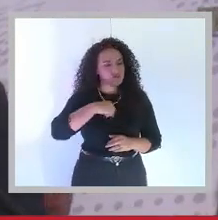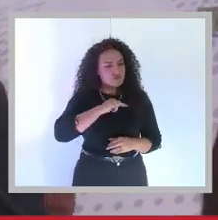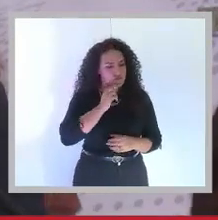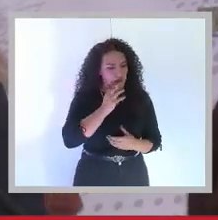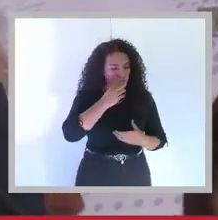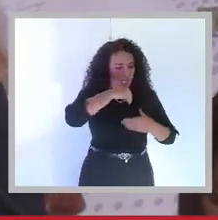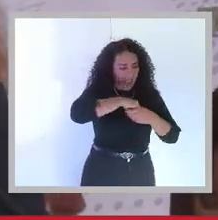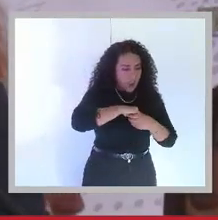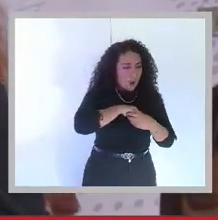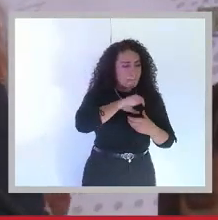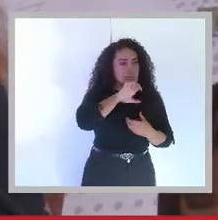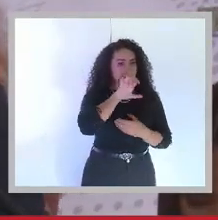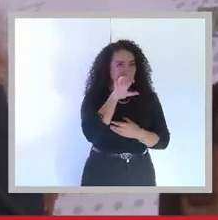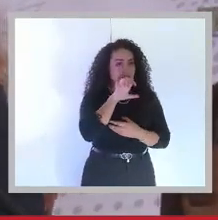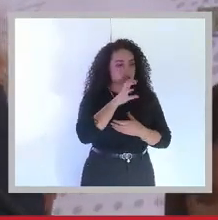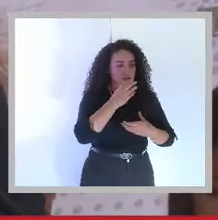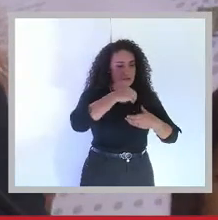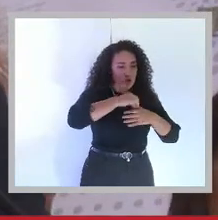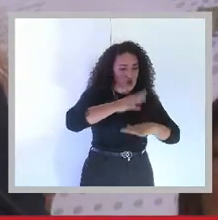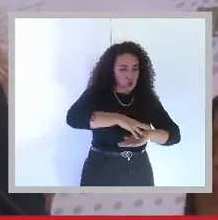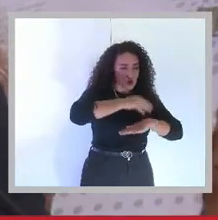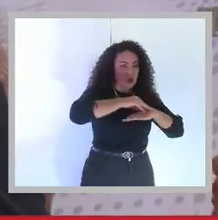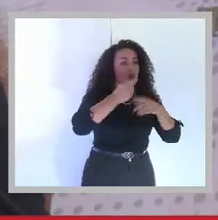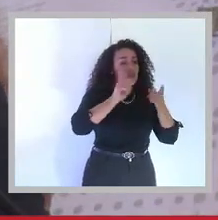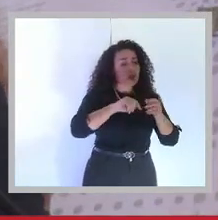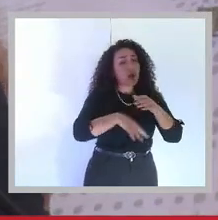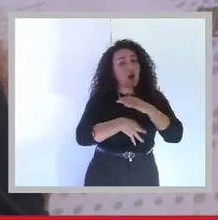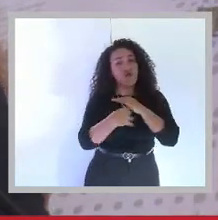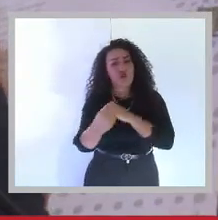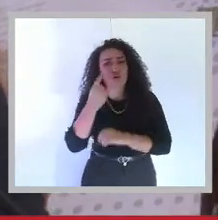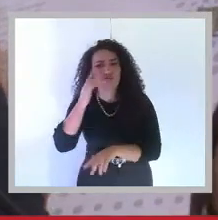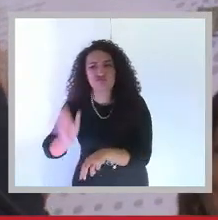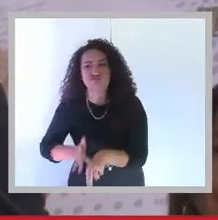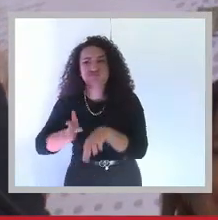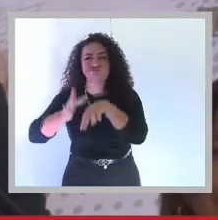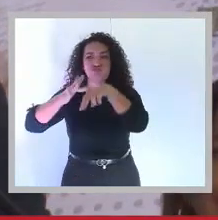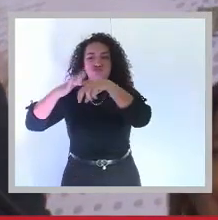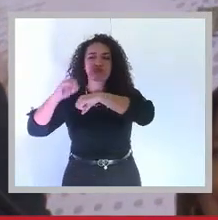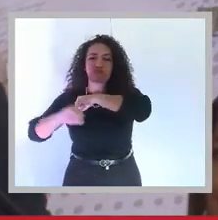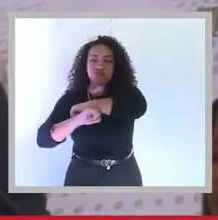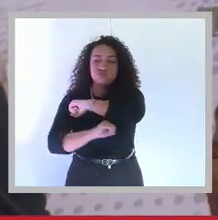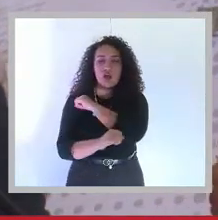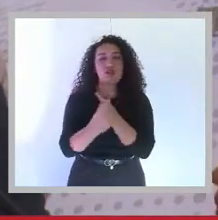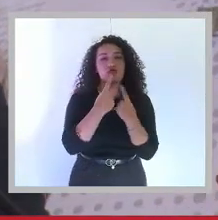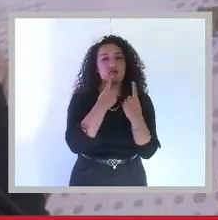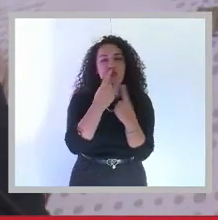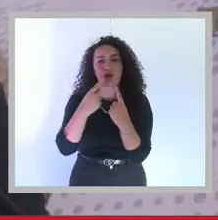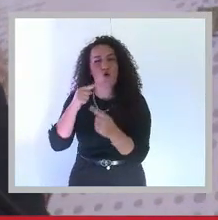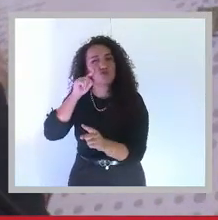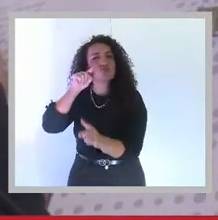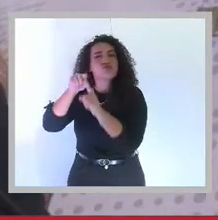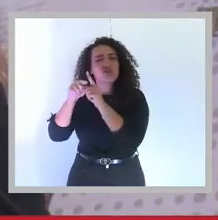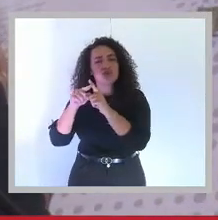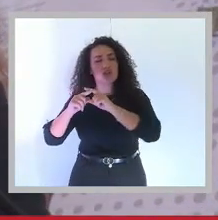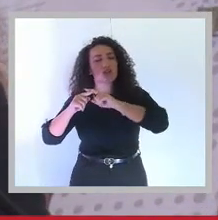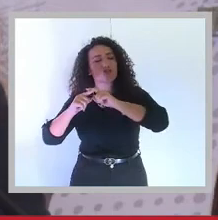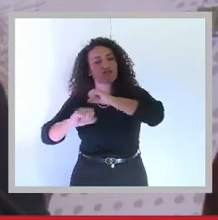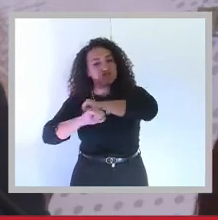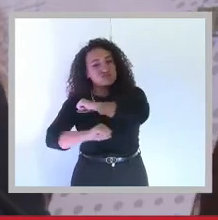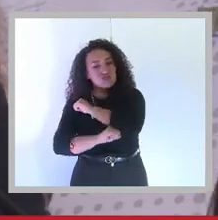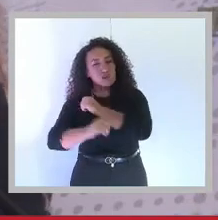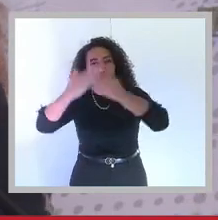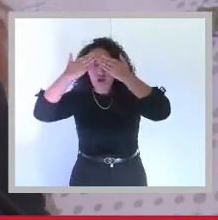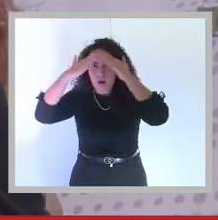el potencial del diálogo como un medio para fortalecer la democracia y